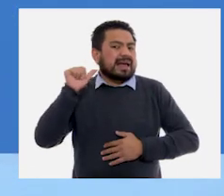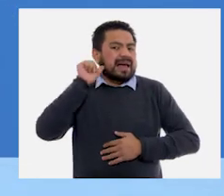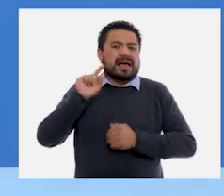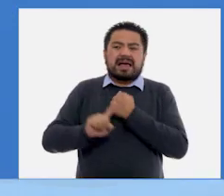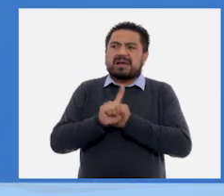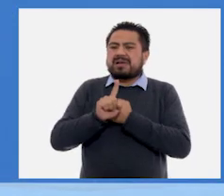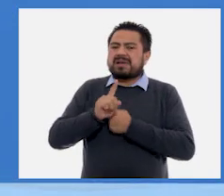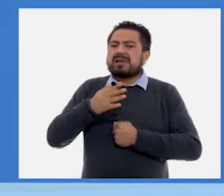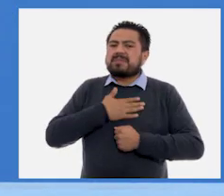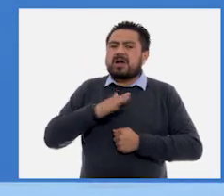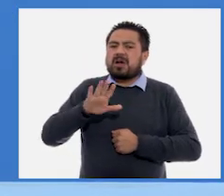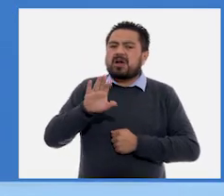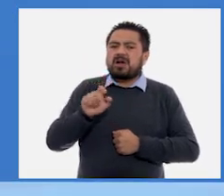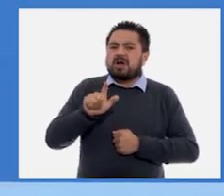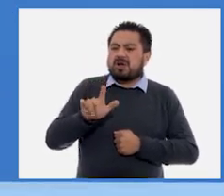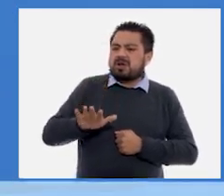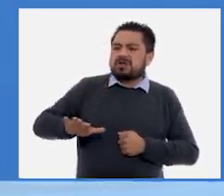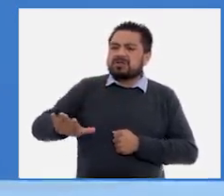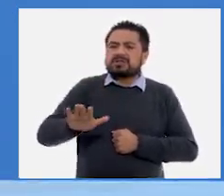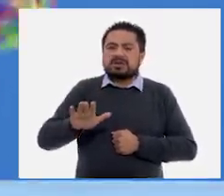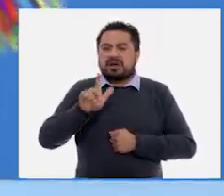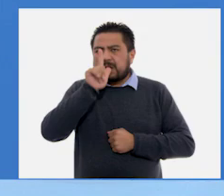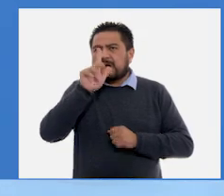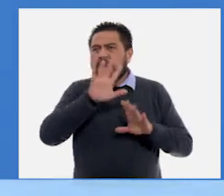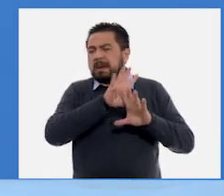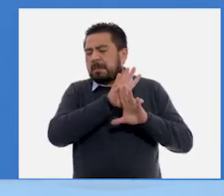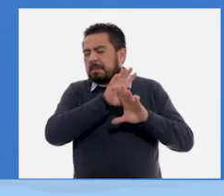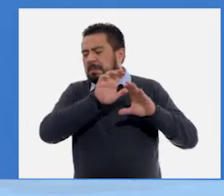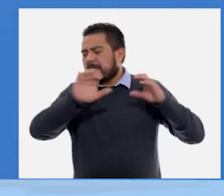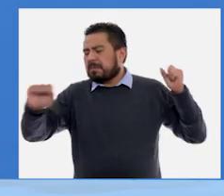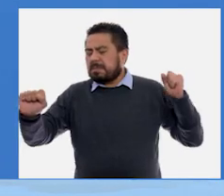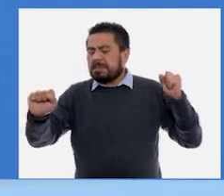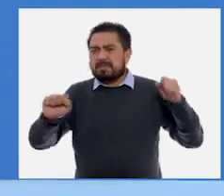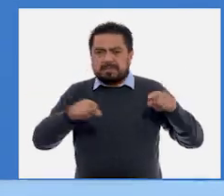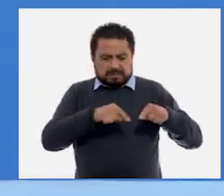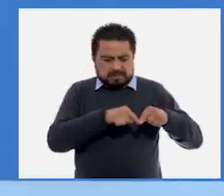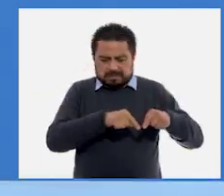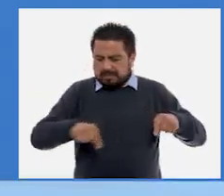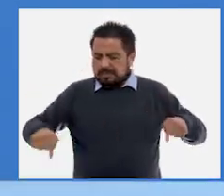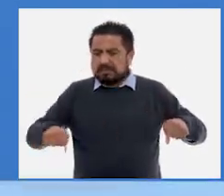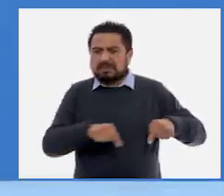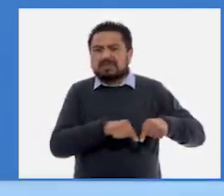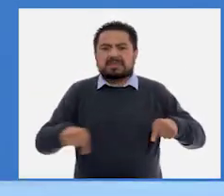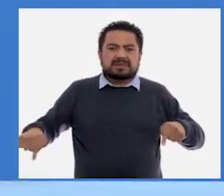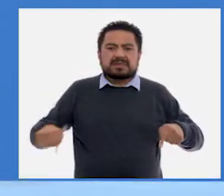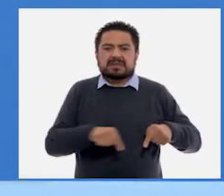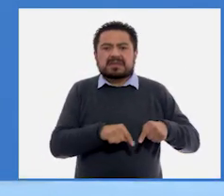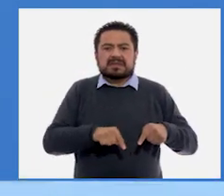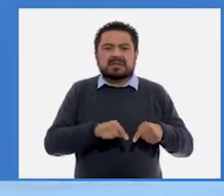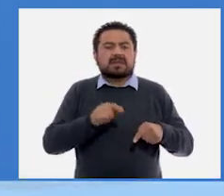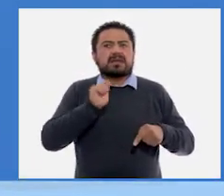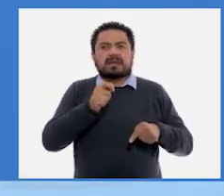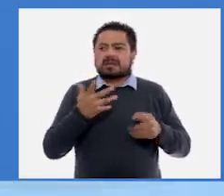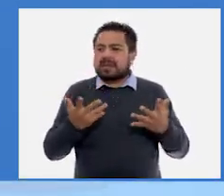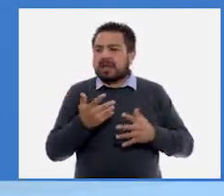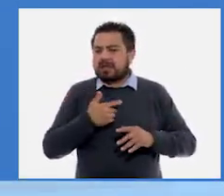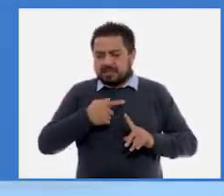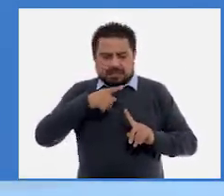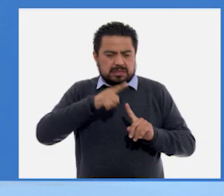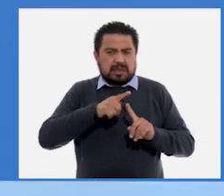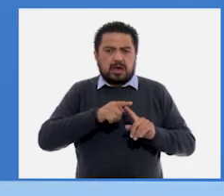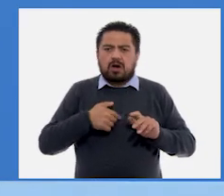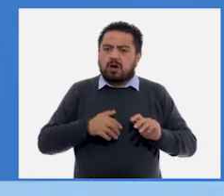problema en mi colonia y se fue la luz en toda la cuadra. Se fue justo cuando estaba haciendo la tarea en